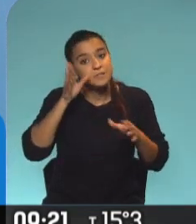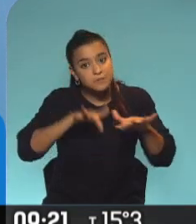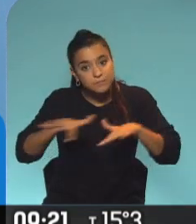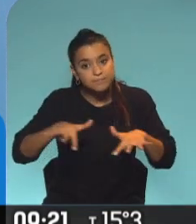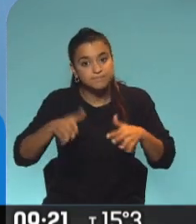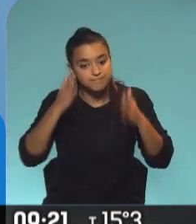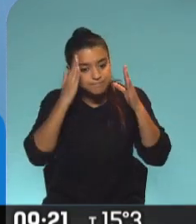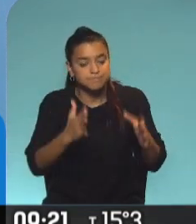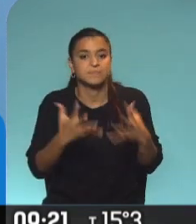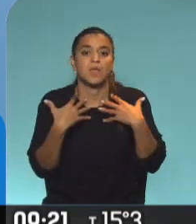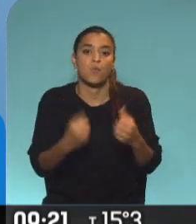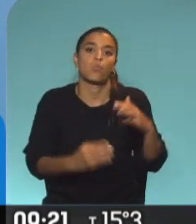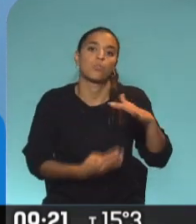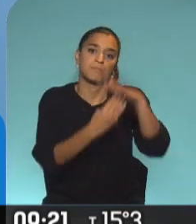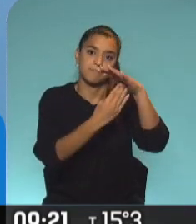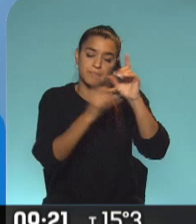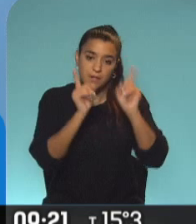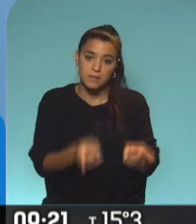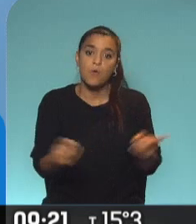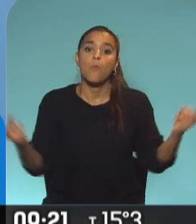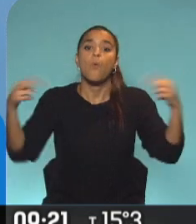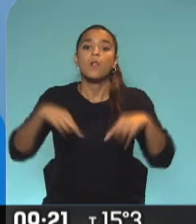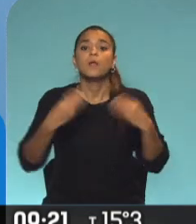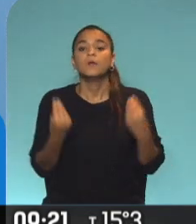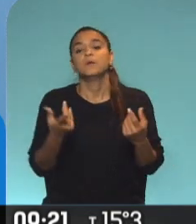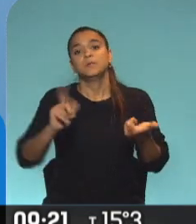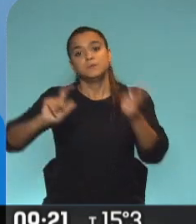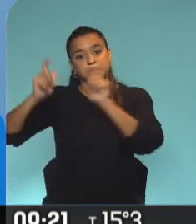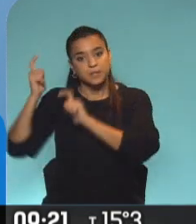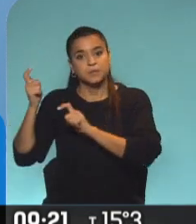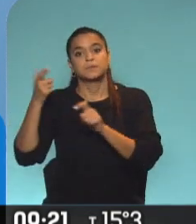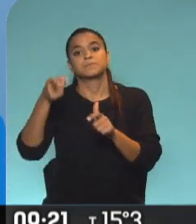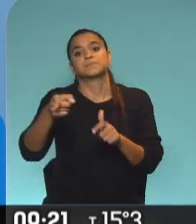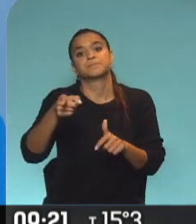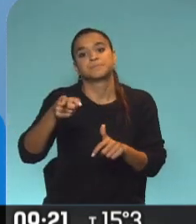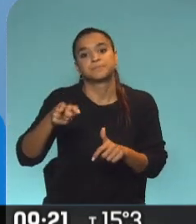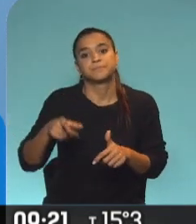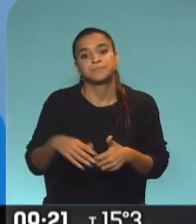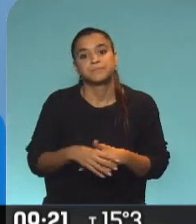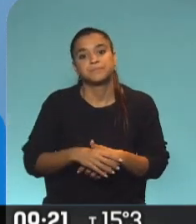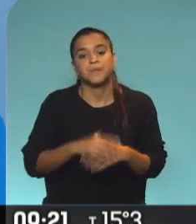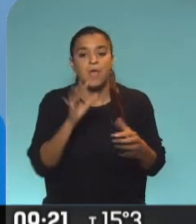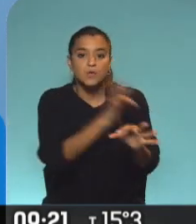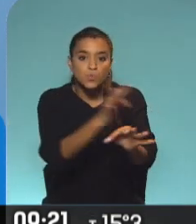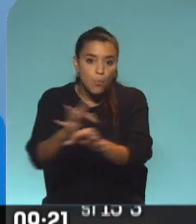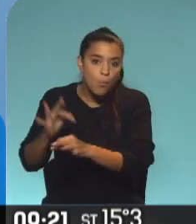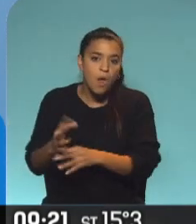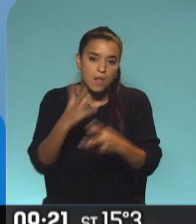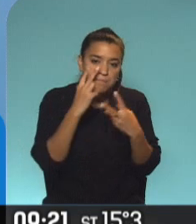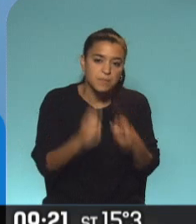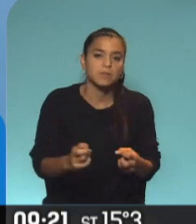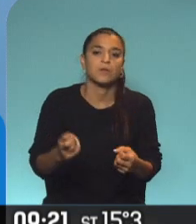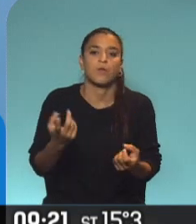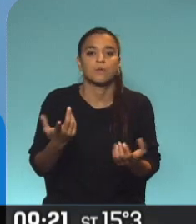sanitaria, pero al mismo tiempo se pondrá al servicio de ese regreso todo lo que la experiencia de cada rincón de nuestras escuelas y de la investigación